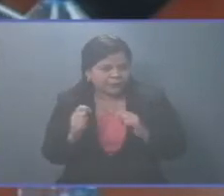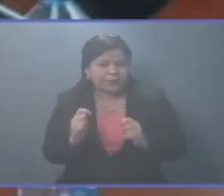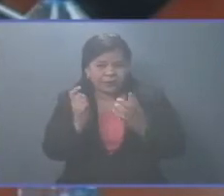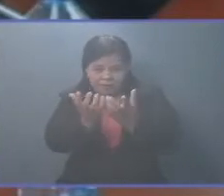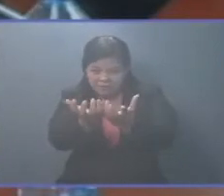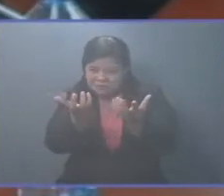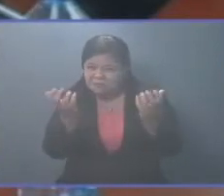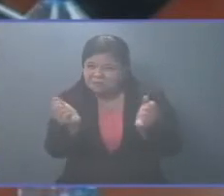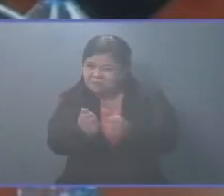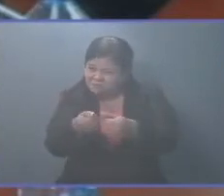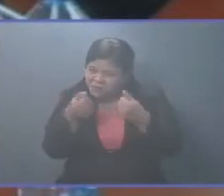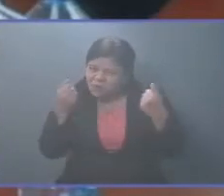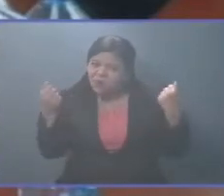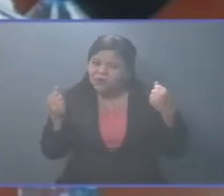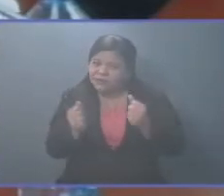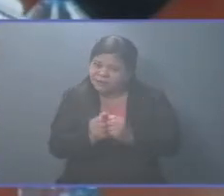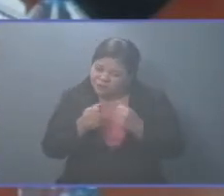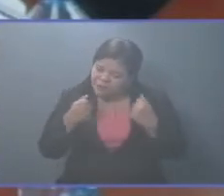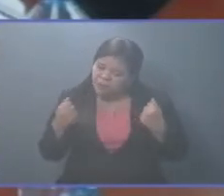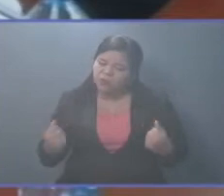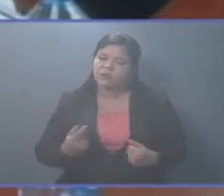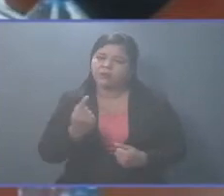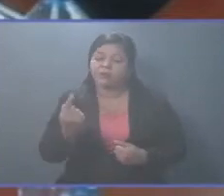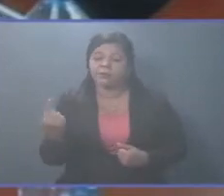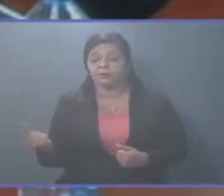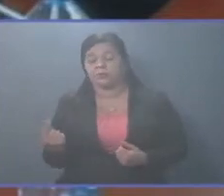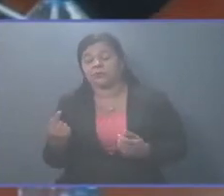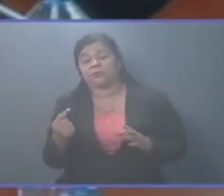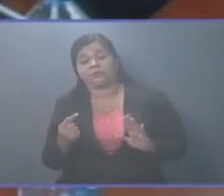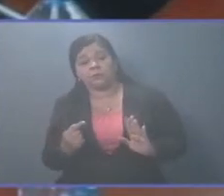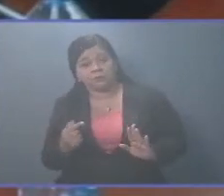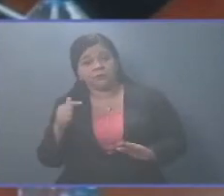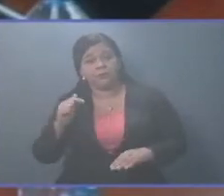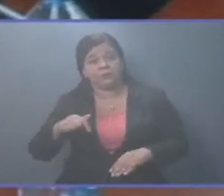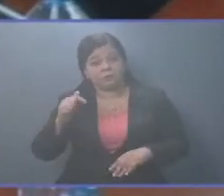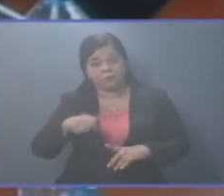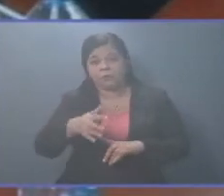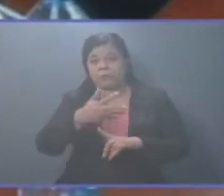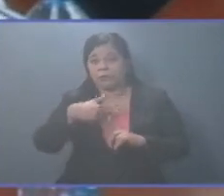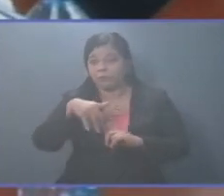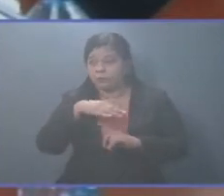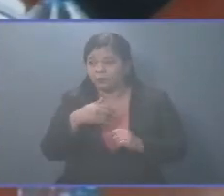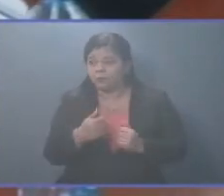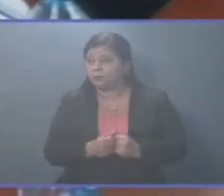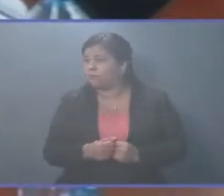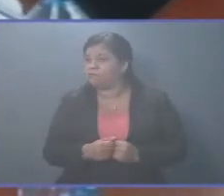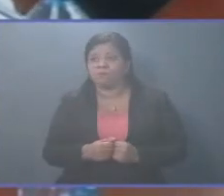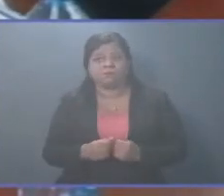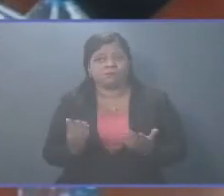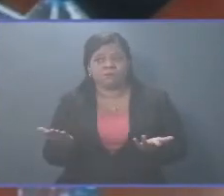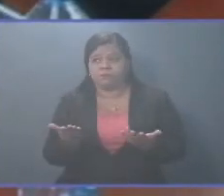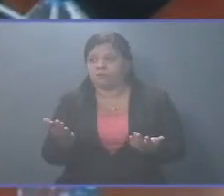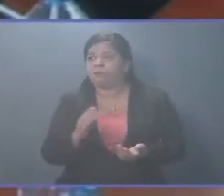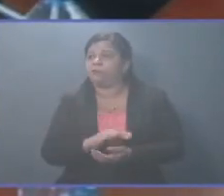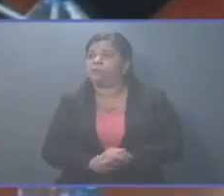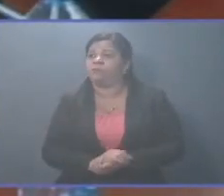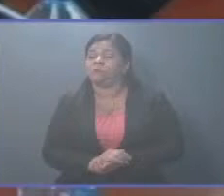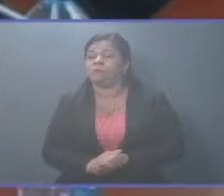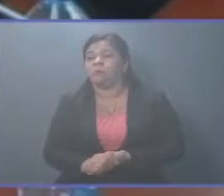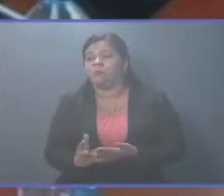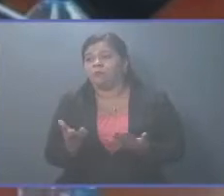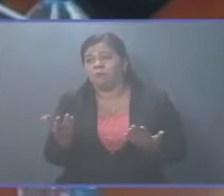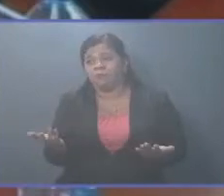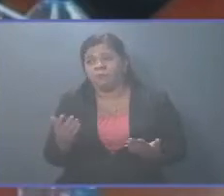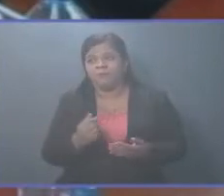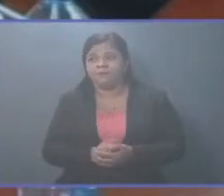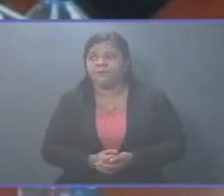millones de personas. Pero por el momento esa situación no se da. De tal manera pues que